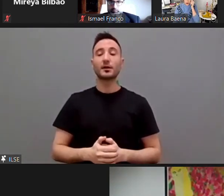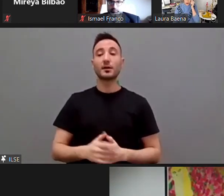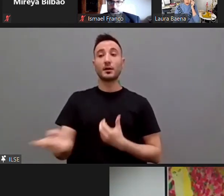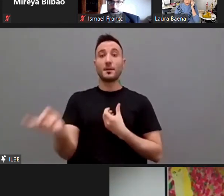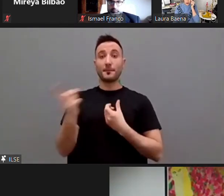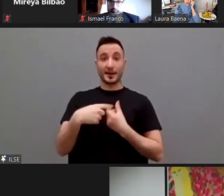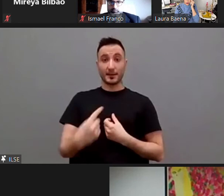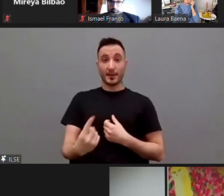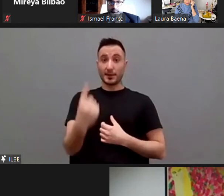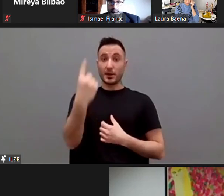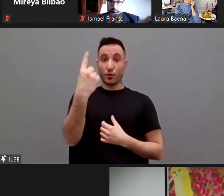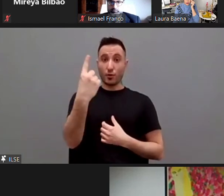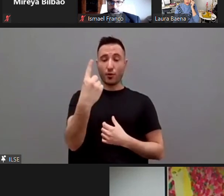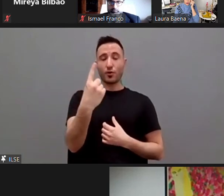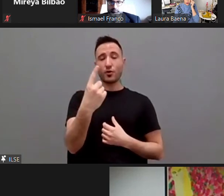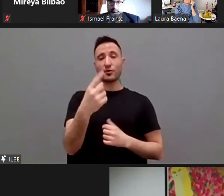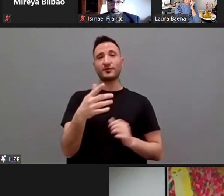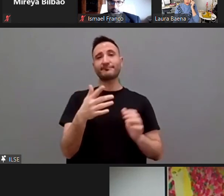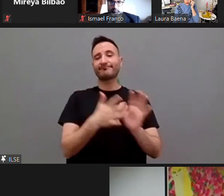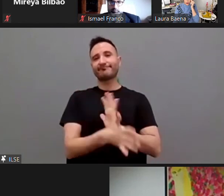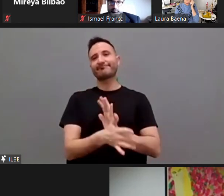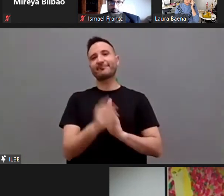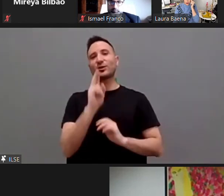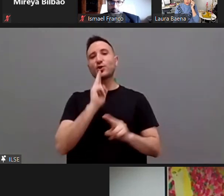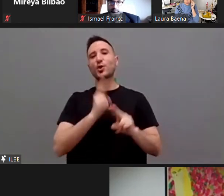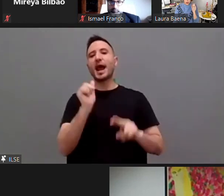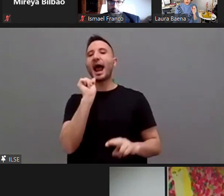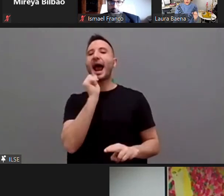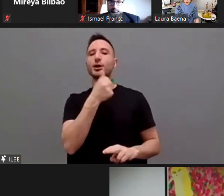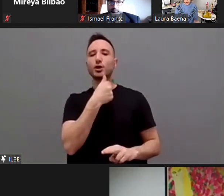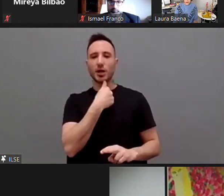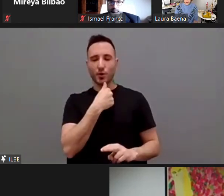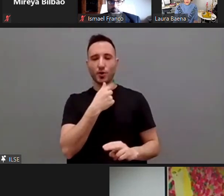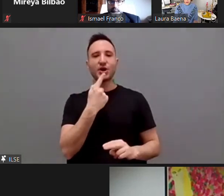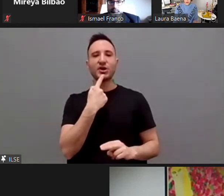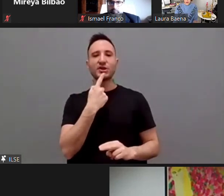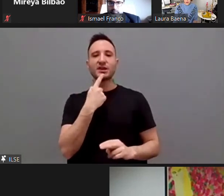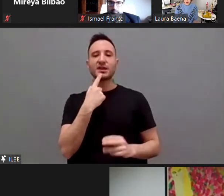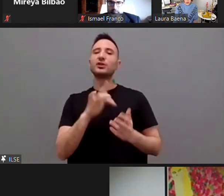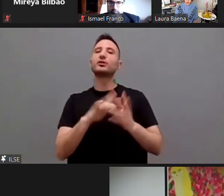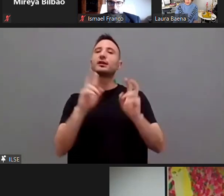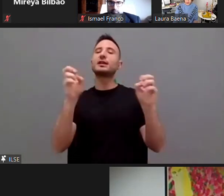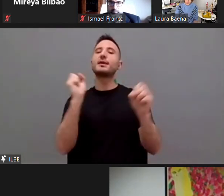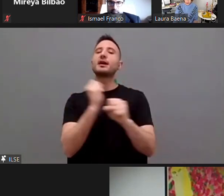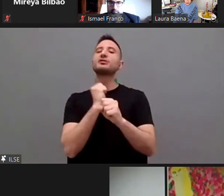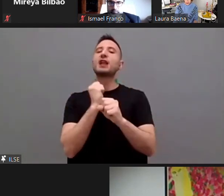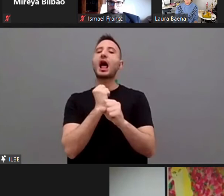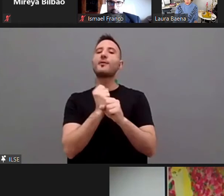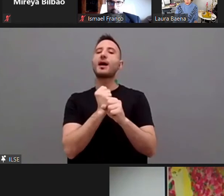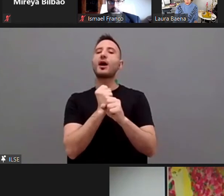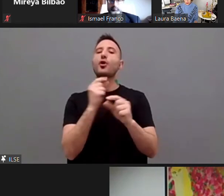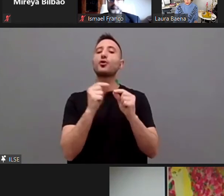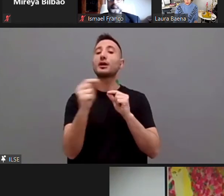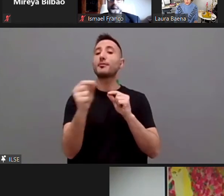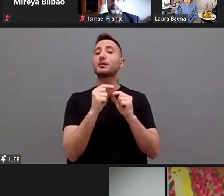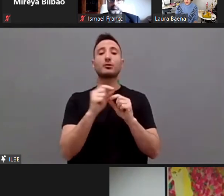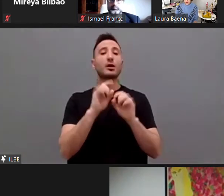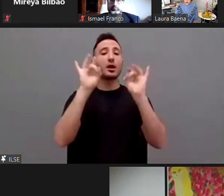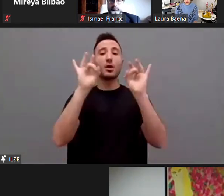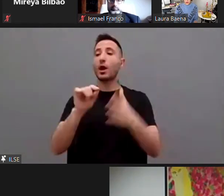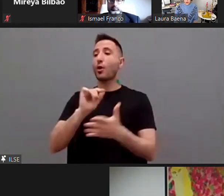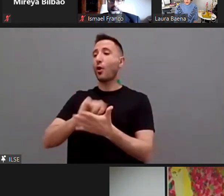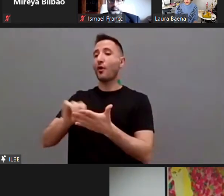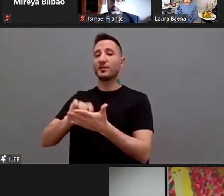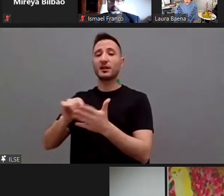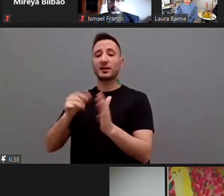como espectador anónimo en este caso, nos traslada, Sabina, dice, el teletrabajo debería ser igual que si estás en la oficina y punto, nada de cuidar a